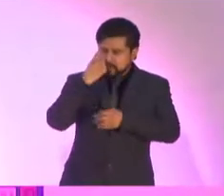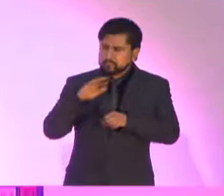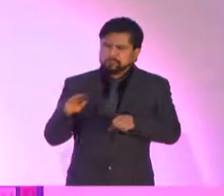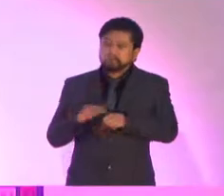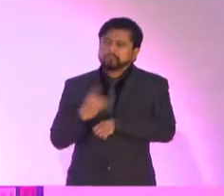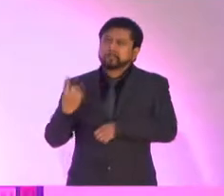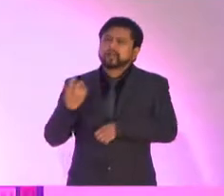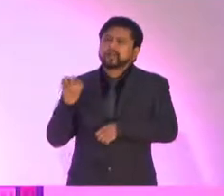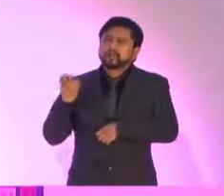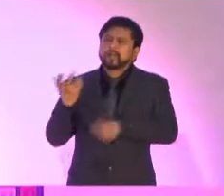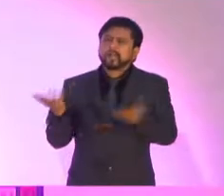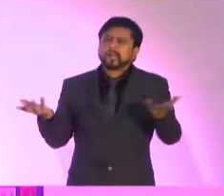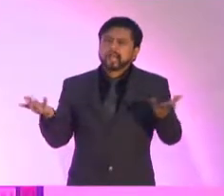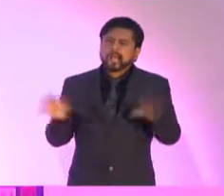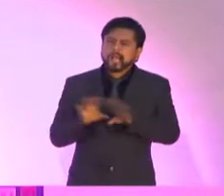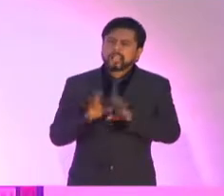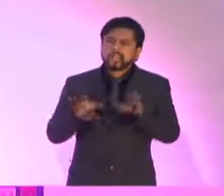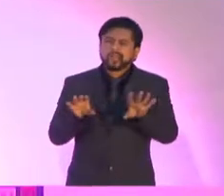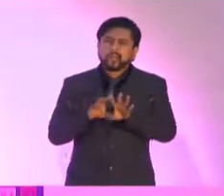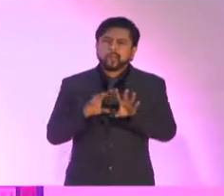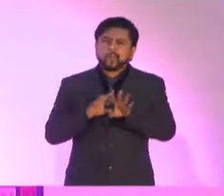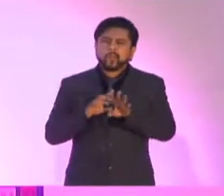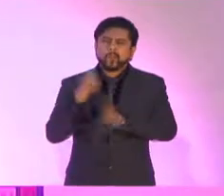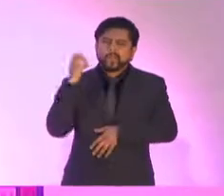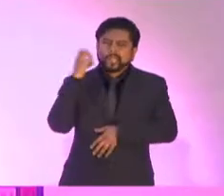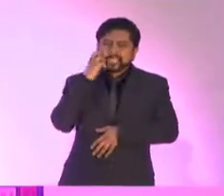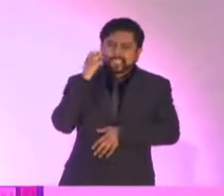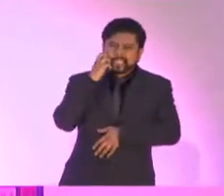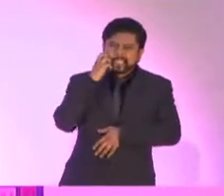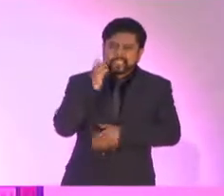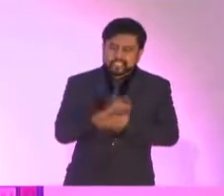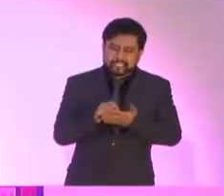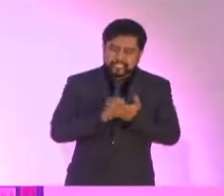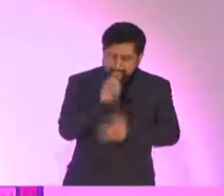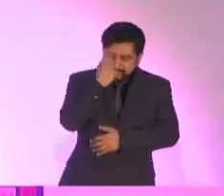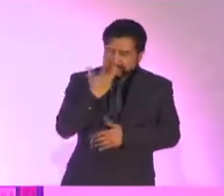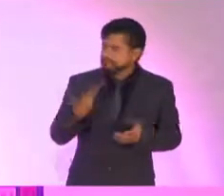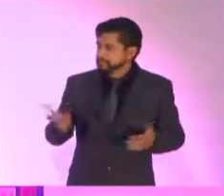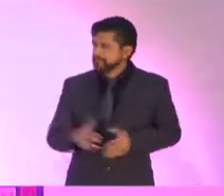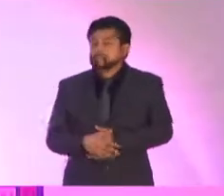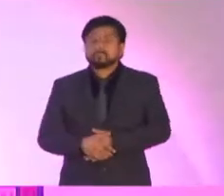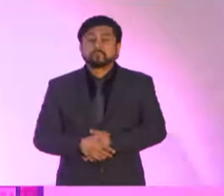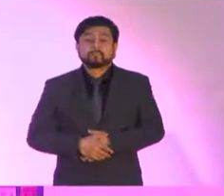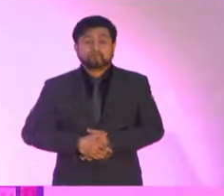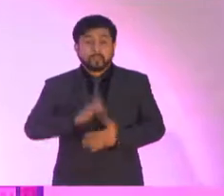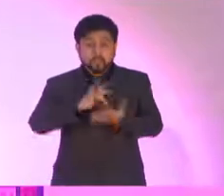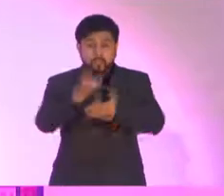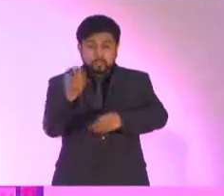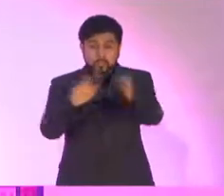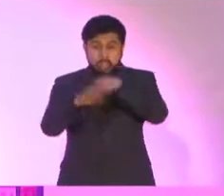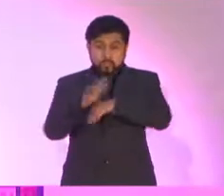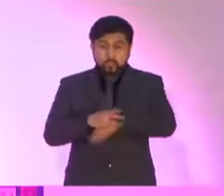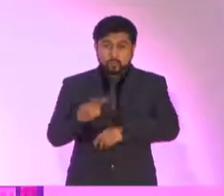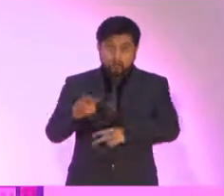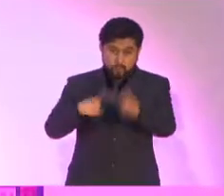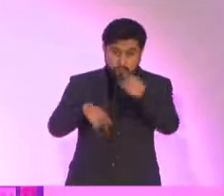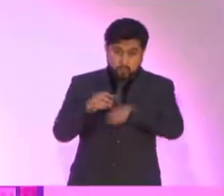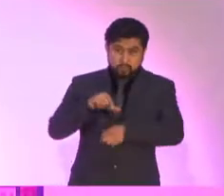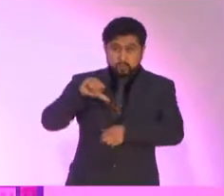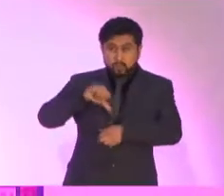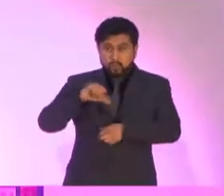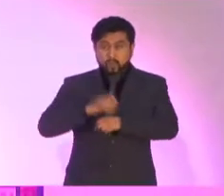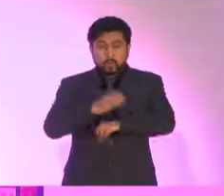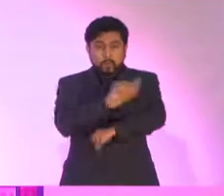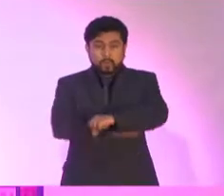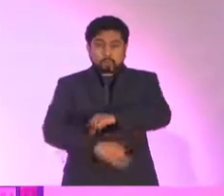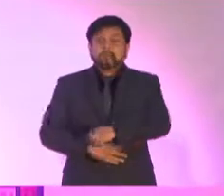tan amargoso con sus letras. ¿Qué tal? Pues muchas gracias a todos por acompañarnos en esta calurosa